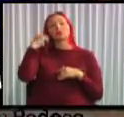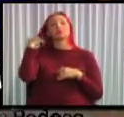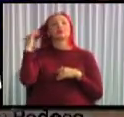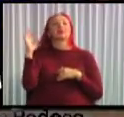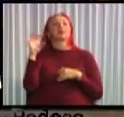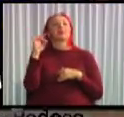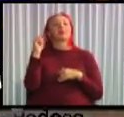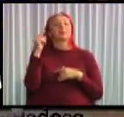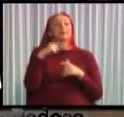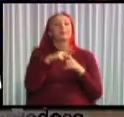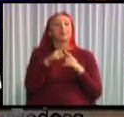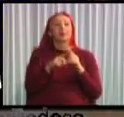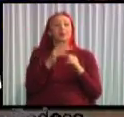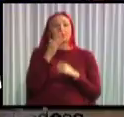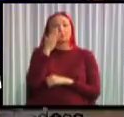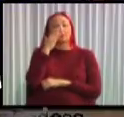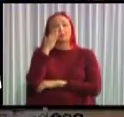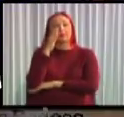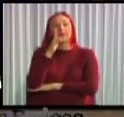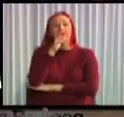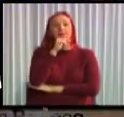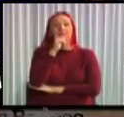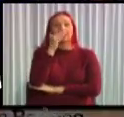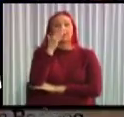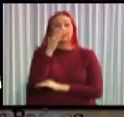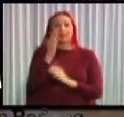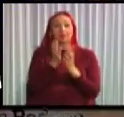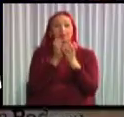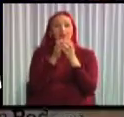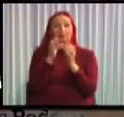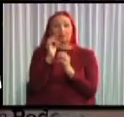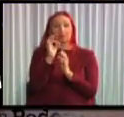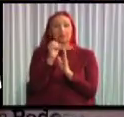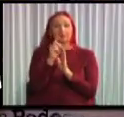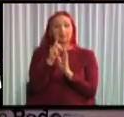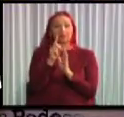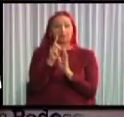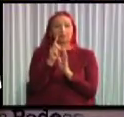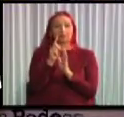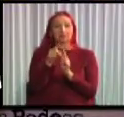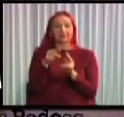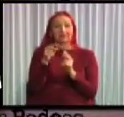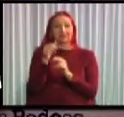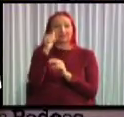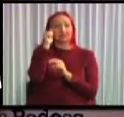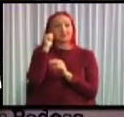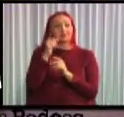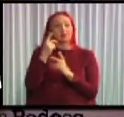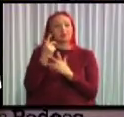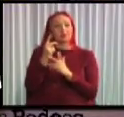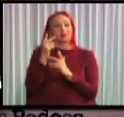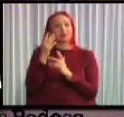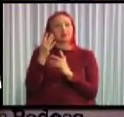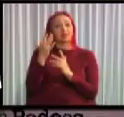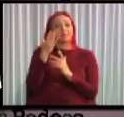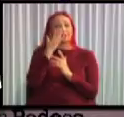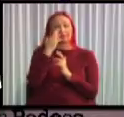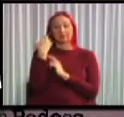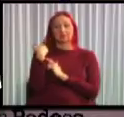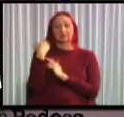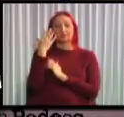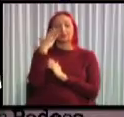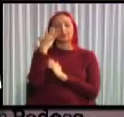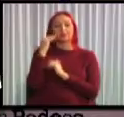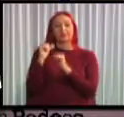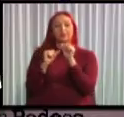forma, pero una madre, ese con ese balón que se jugaron los 90 minutos por la vida ayer, para una madre responsable que se preocupa,